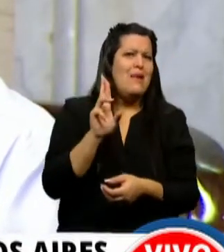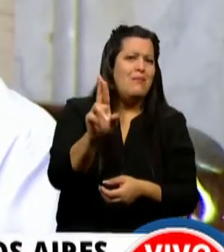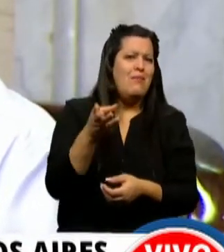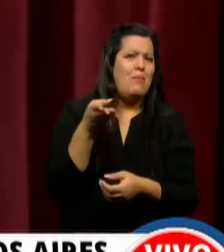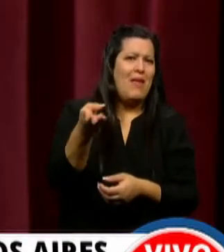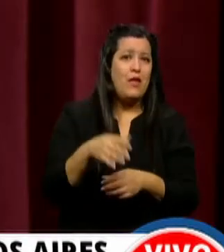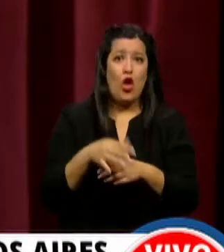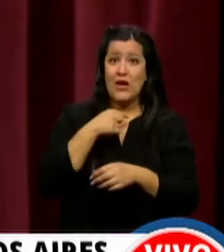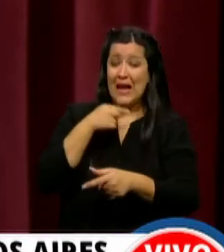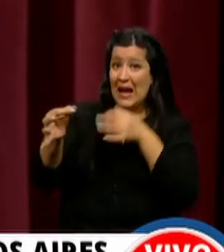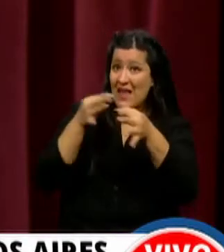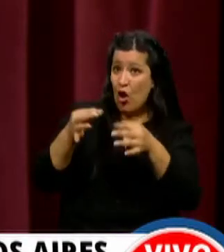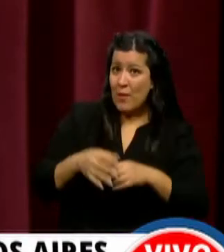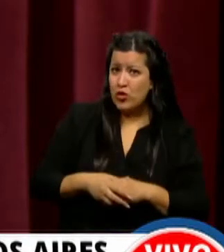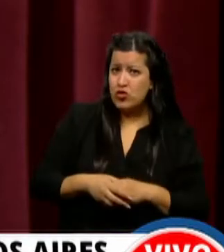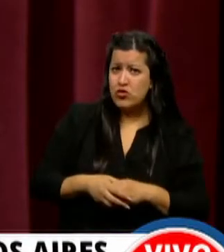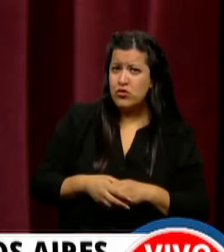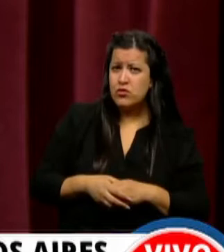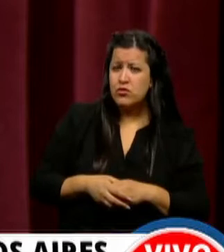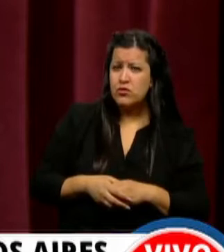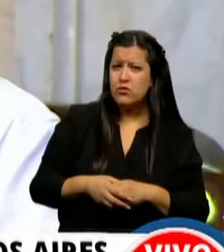¿Quiere que dialoguemos?